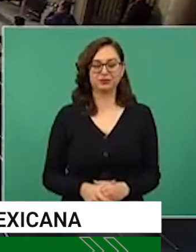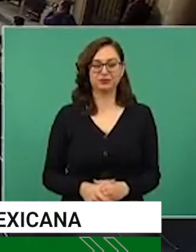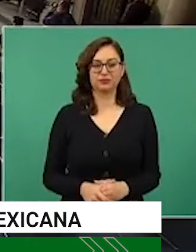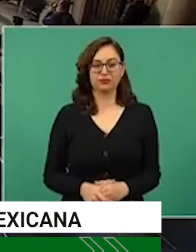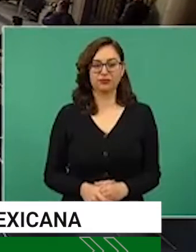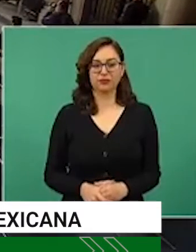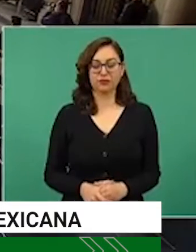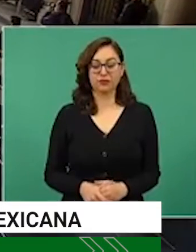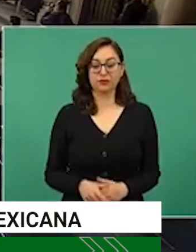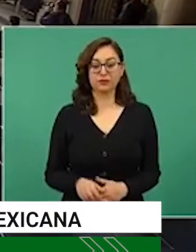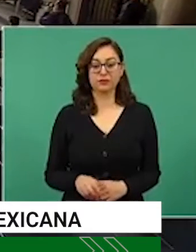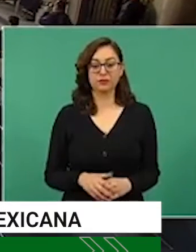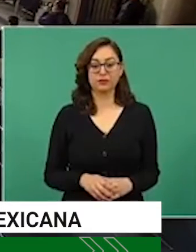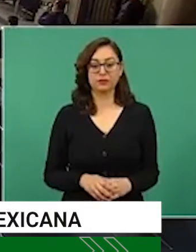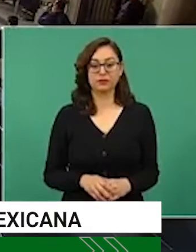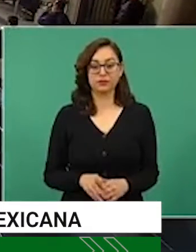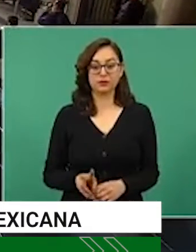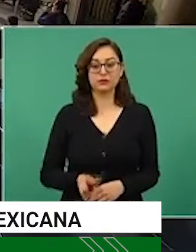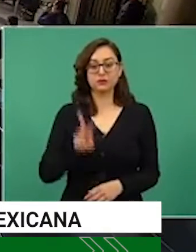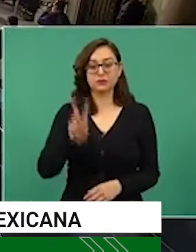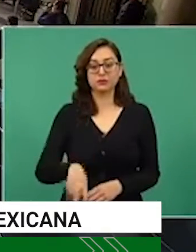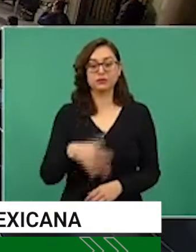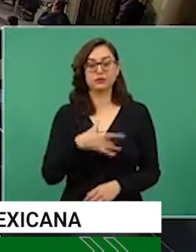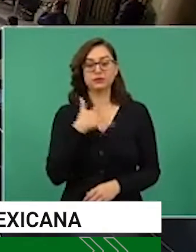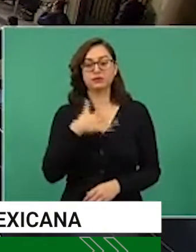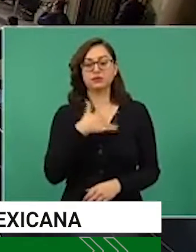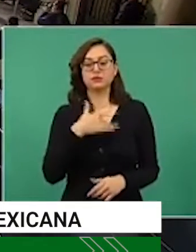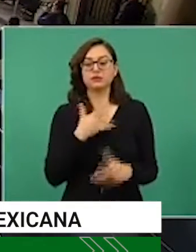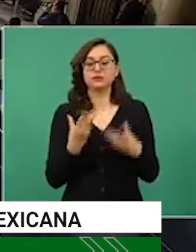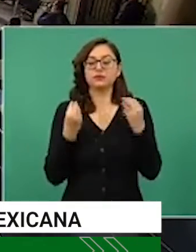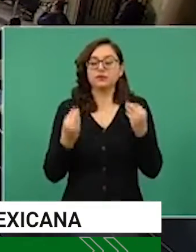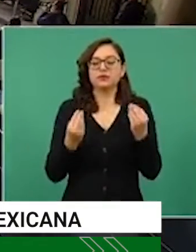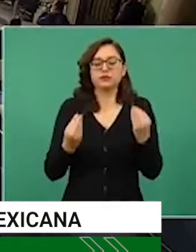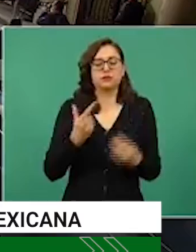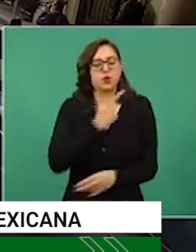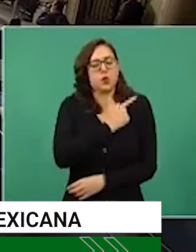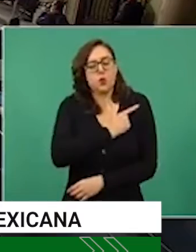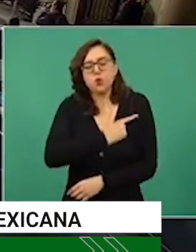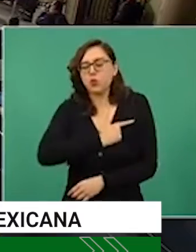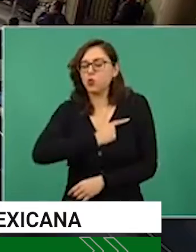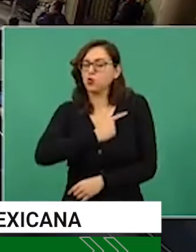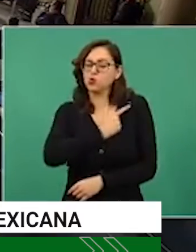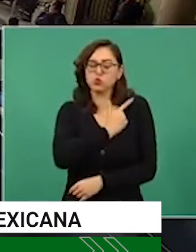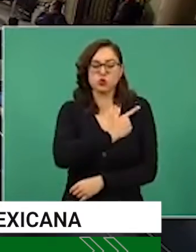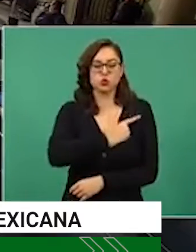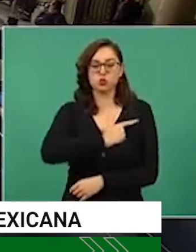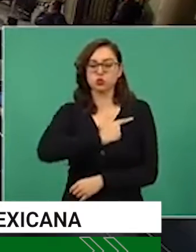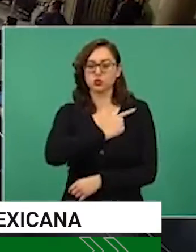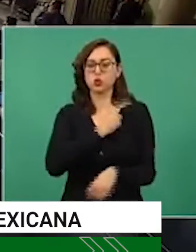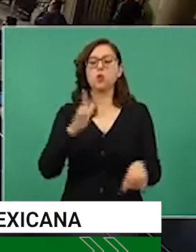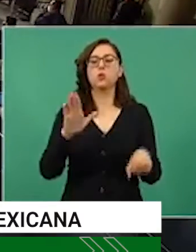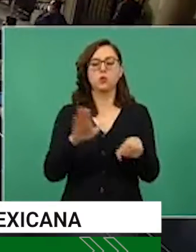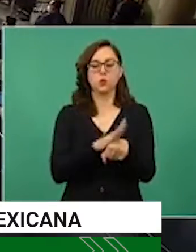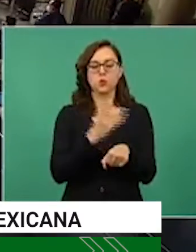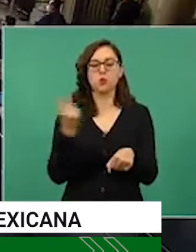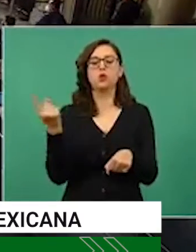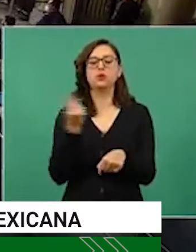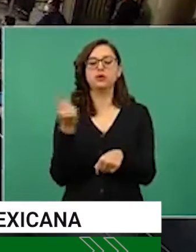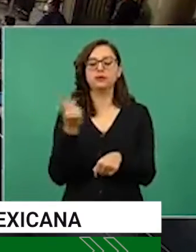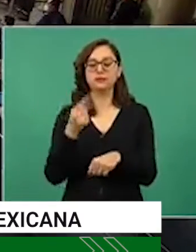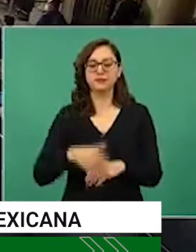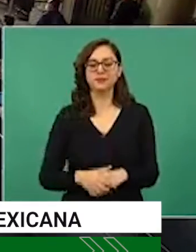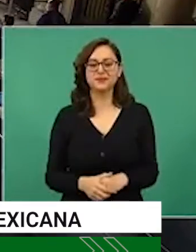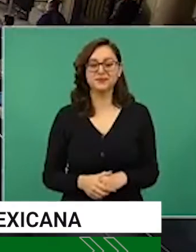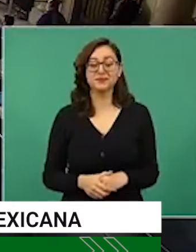orden mexicana del águila azteca en grado banda a Jean Yves Ledrián, ministro para Europa y de asuntos exteriores de la república francesa.